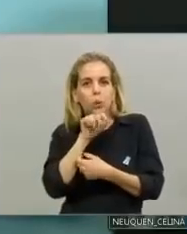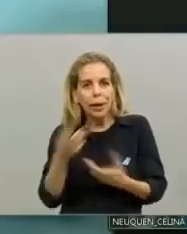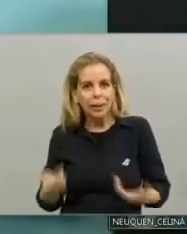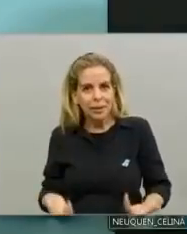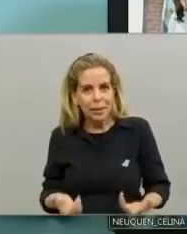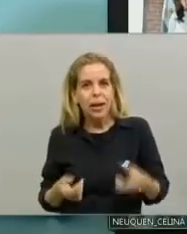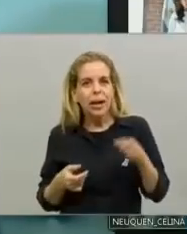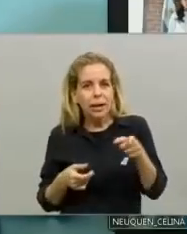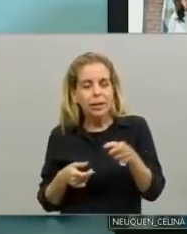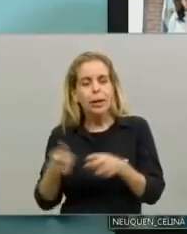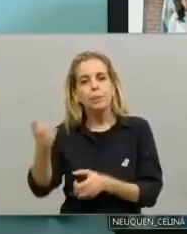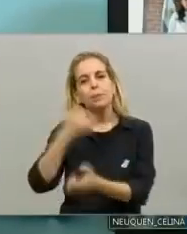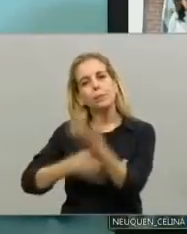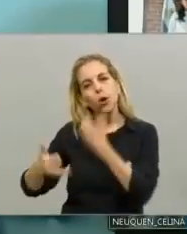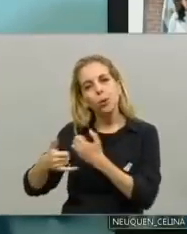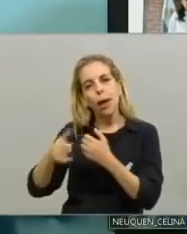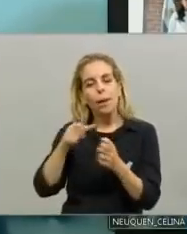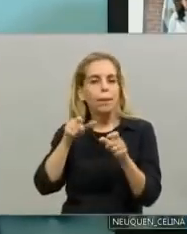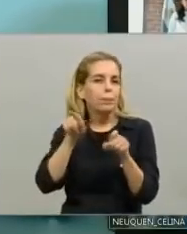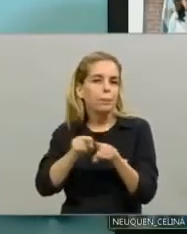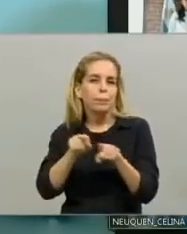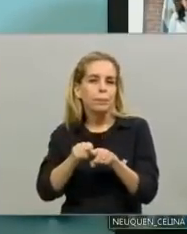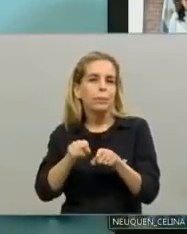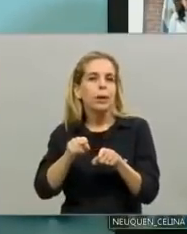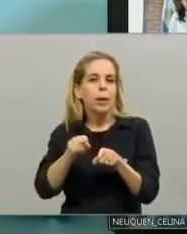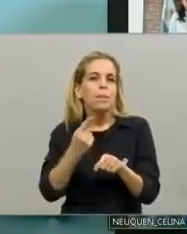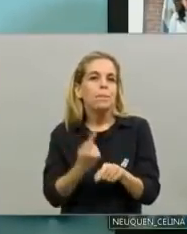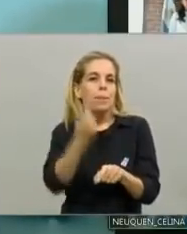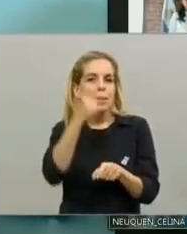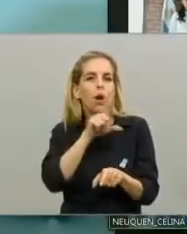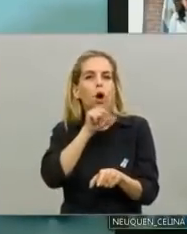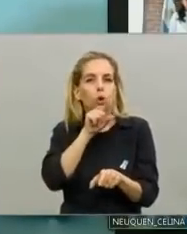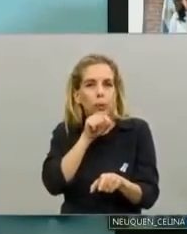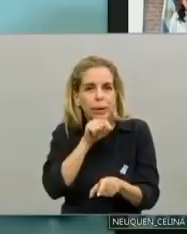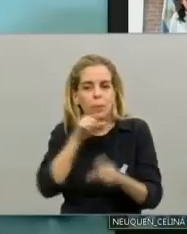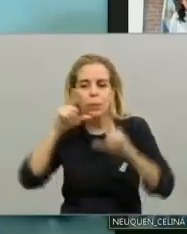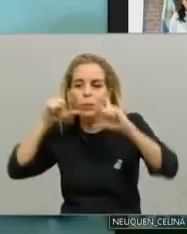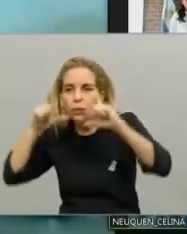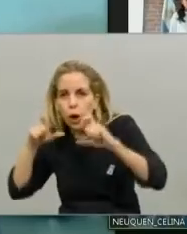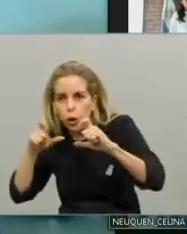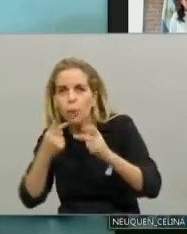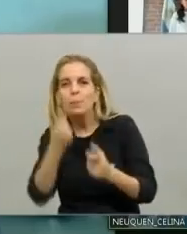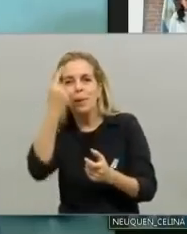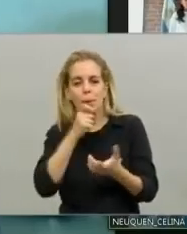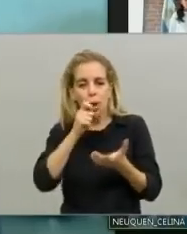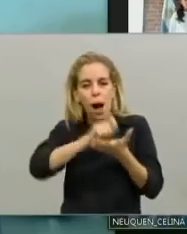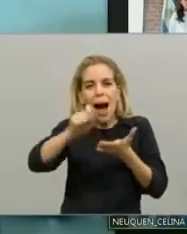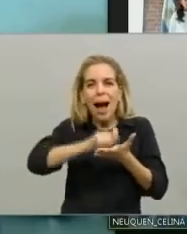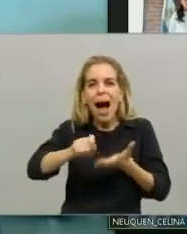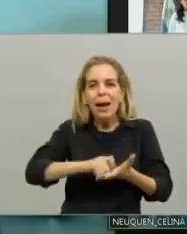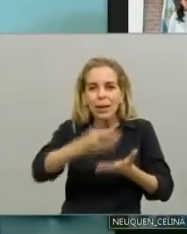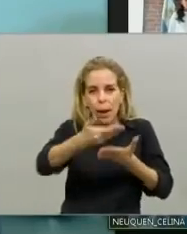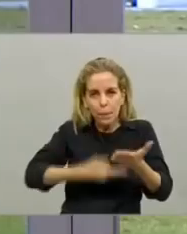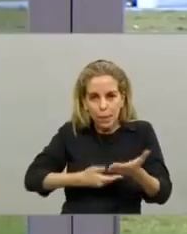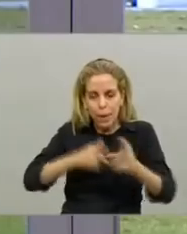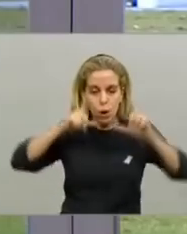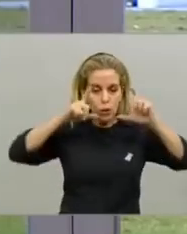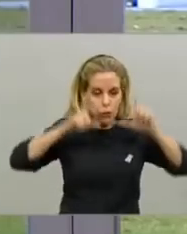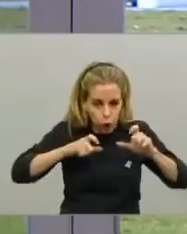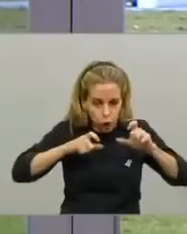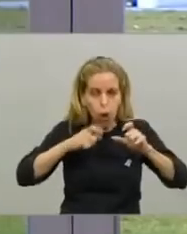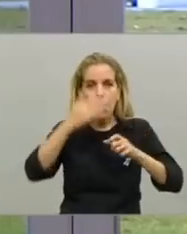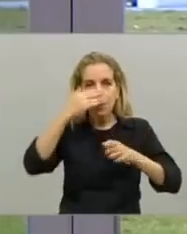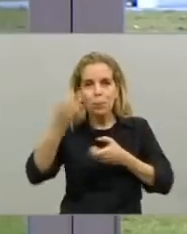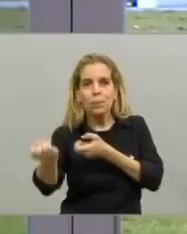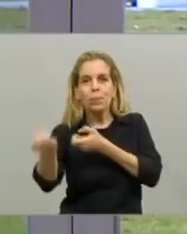Ella me expresaba en su carta, porque me mandó un tuit, que era la fotografía de una carta muy linda manuscrita por ella, llena de cariño